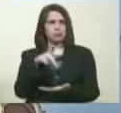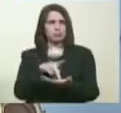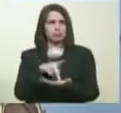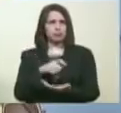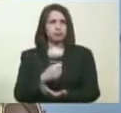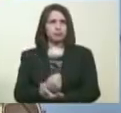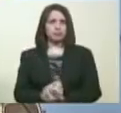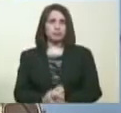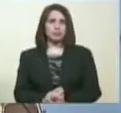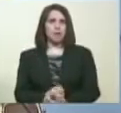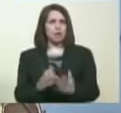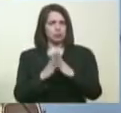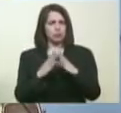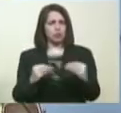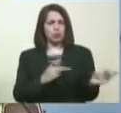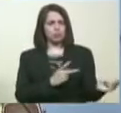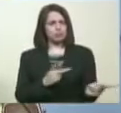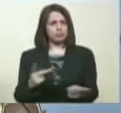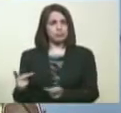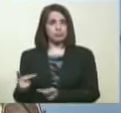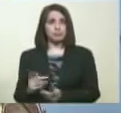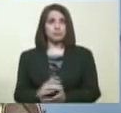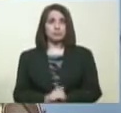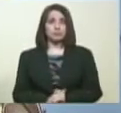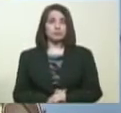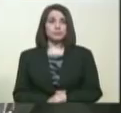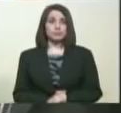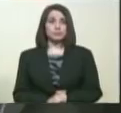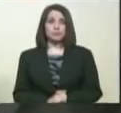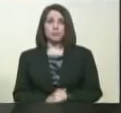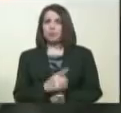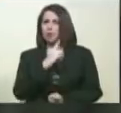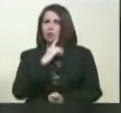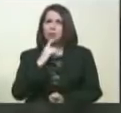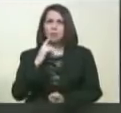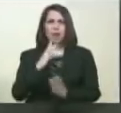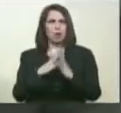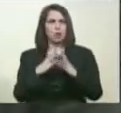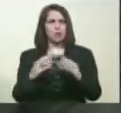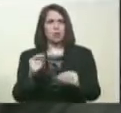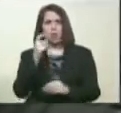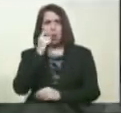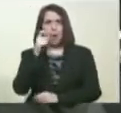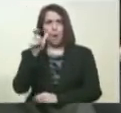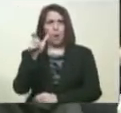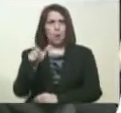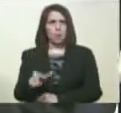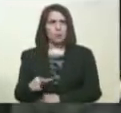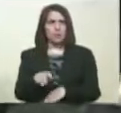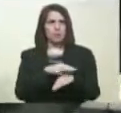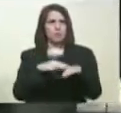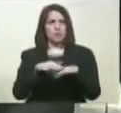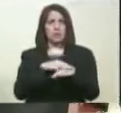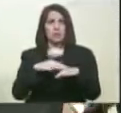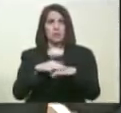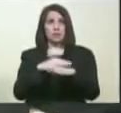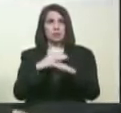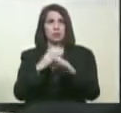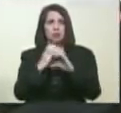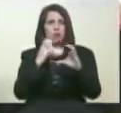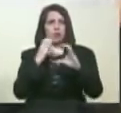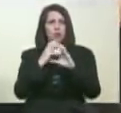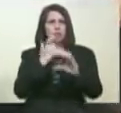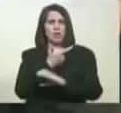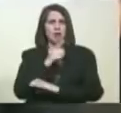presentes, compañeros. No quiero dejar de nombrar a ninguno. Carlos Osorio, ministro de Transporte, me dicen que está aquí. Ahí